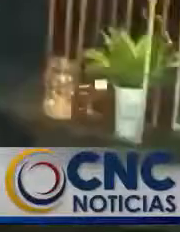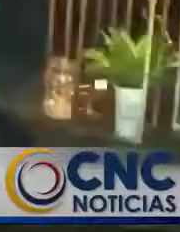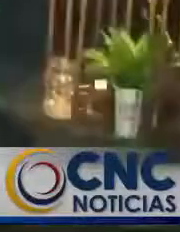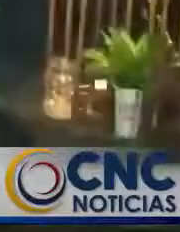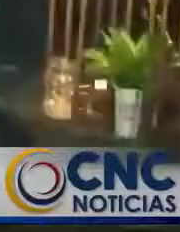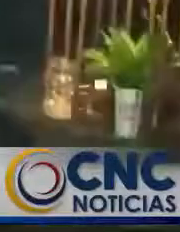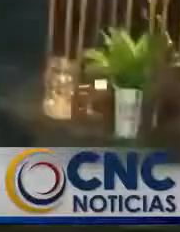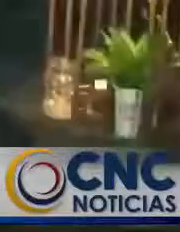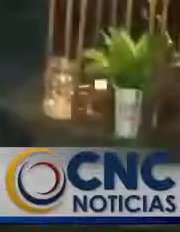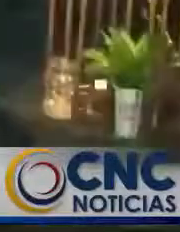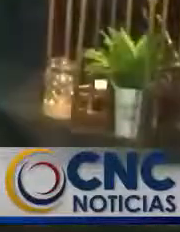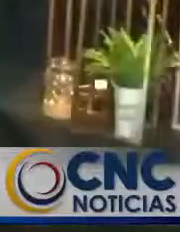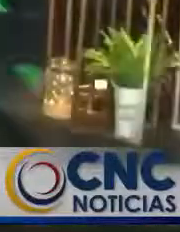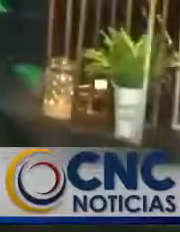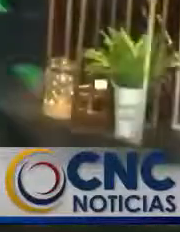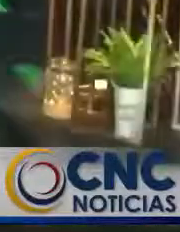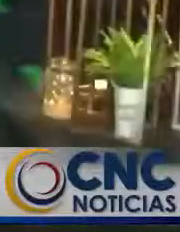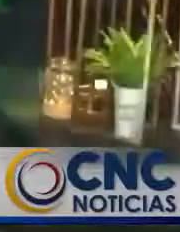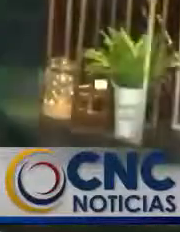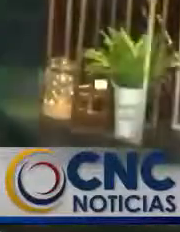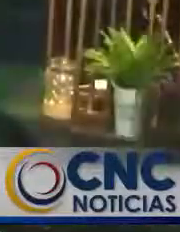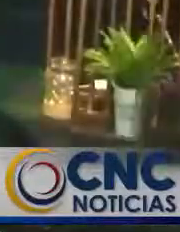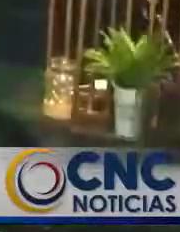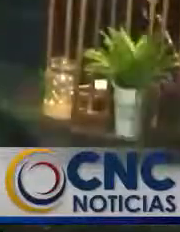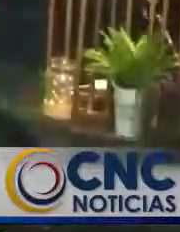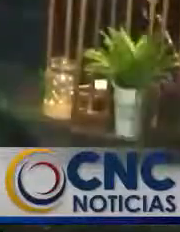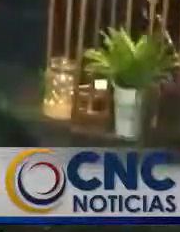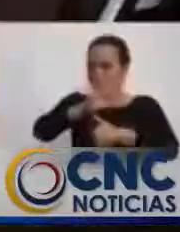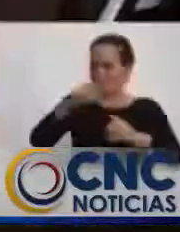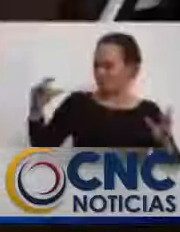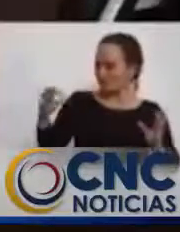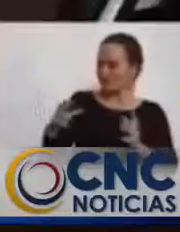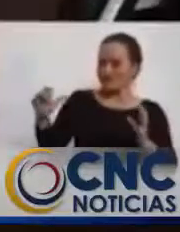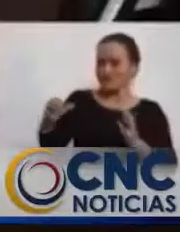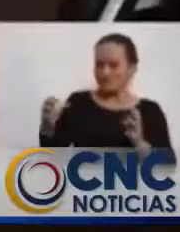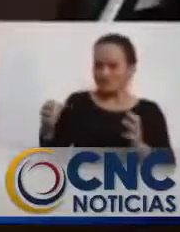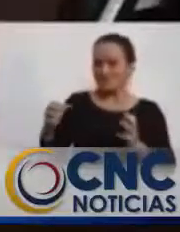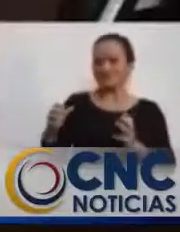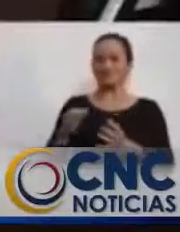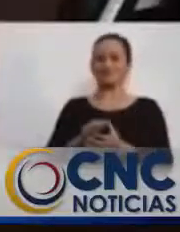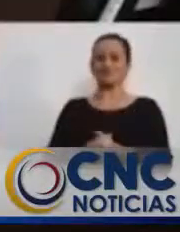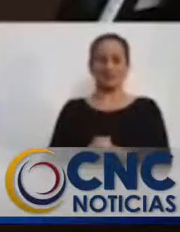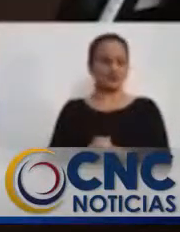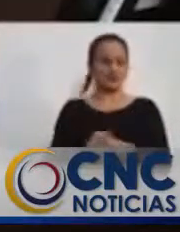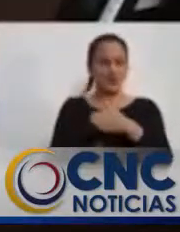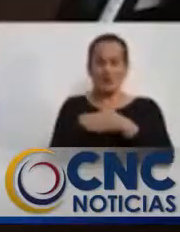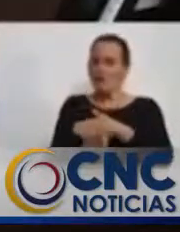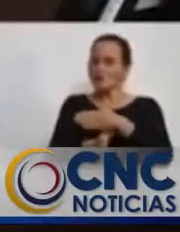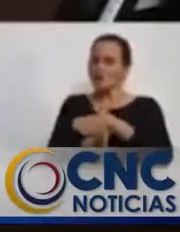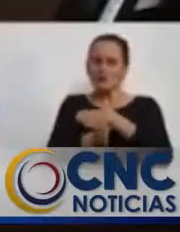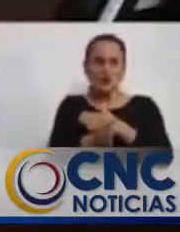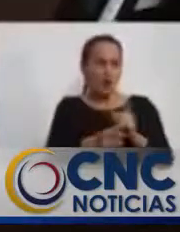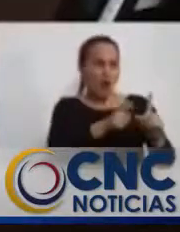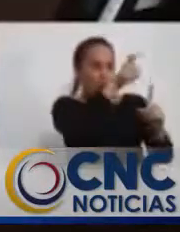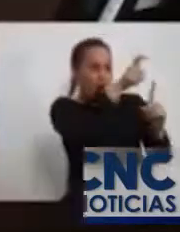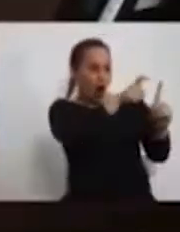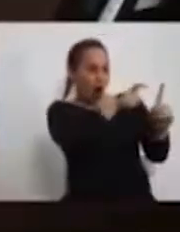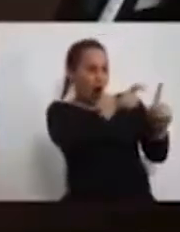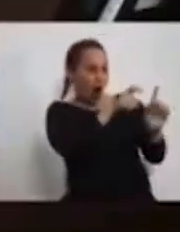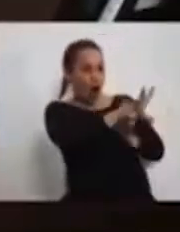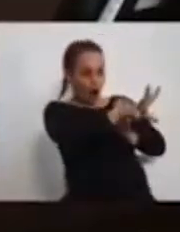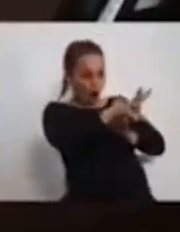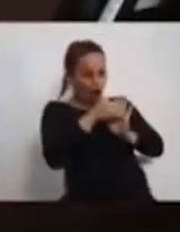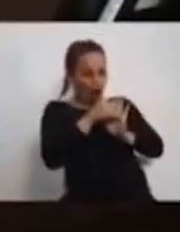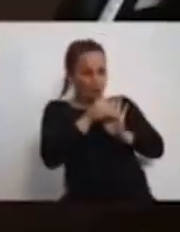expresión musical legítima del folclore de la tierra de Francisco el Hombre, y seguir los pasos del más grande de todos los tiempos